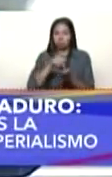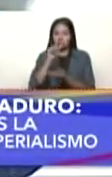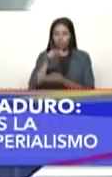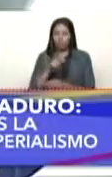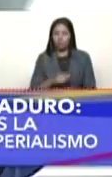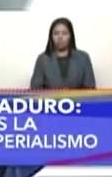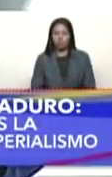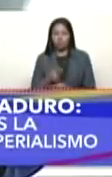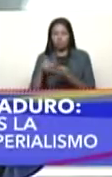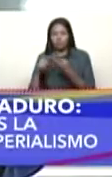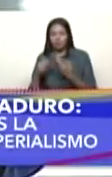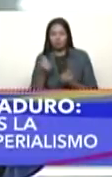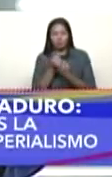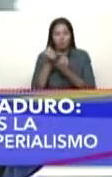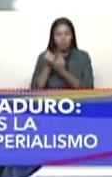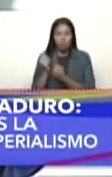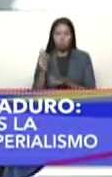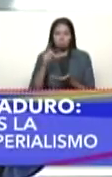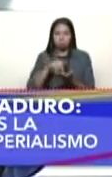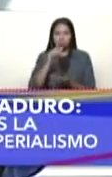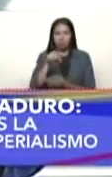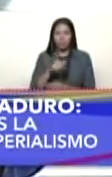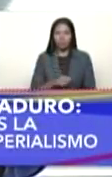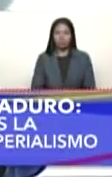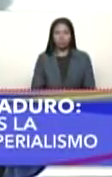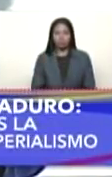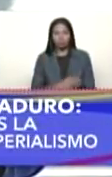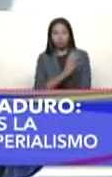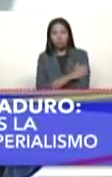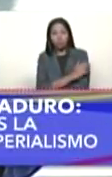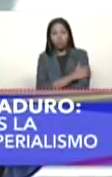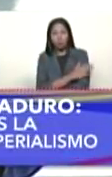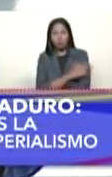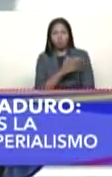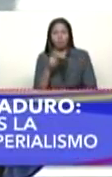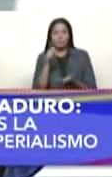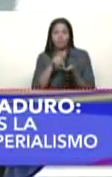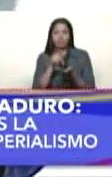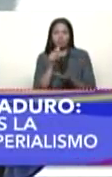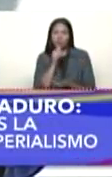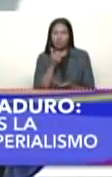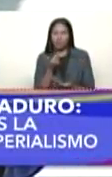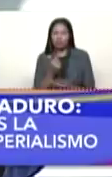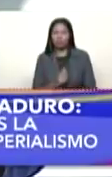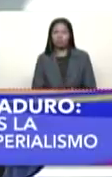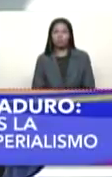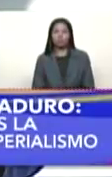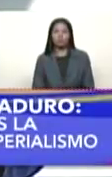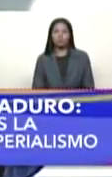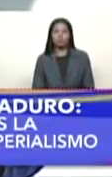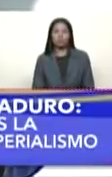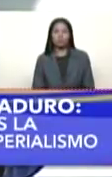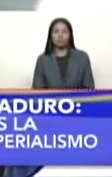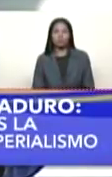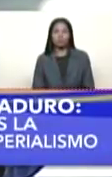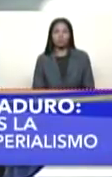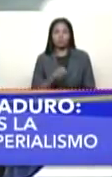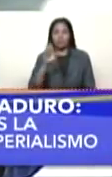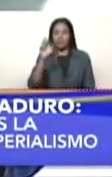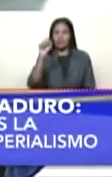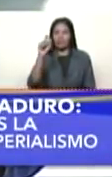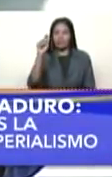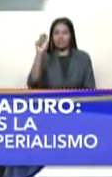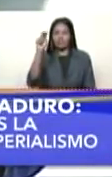y otro equipo de apoyo. Por la oposición venezolana estuvo Stalin González, jefe